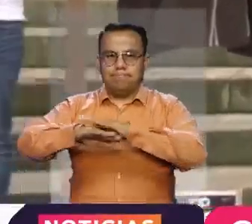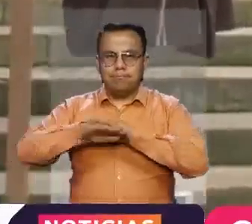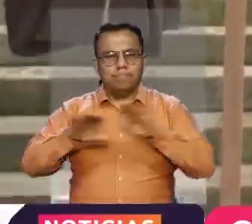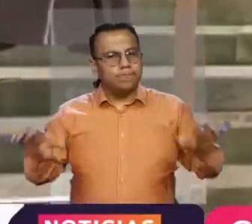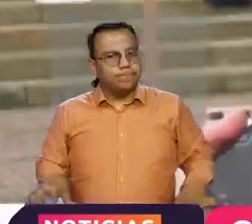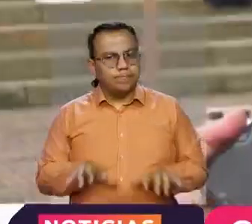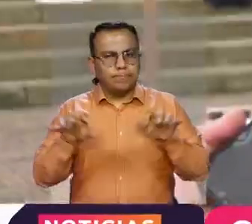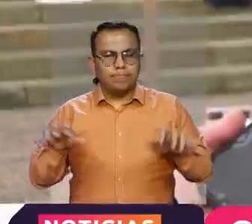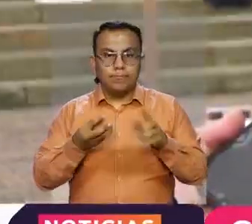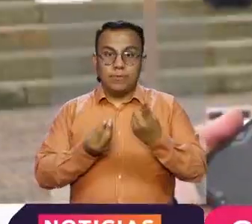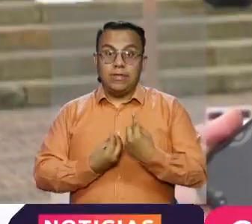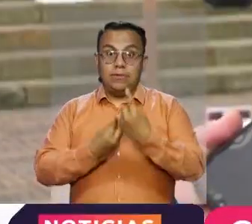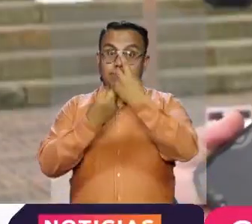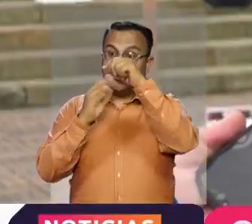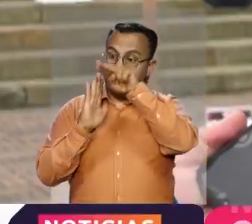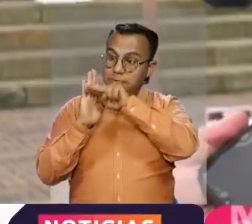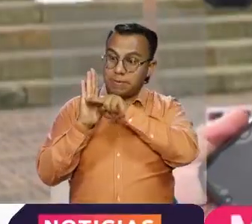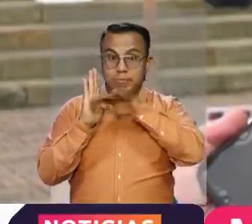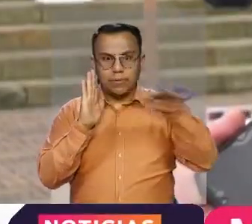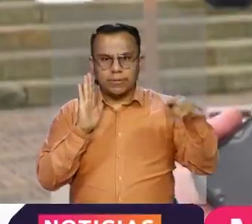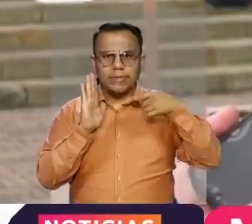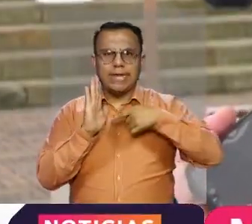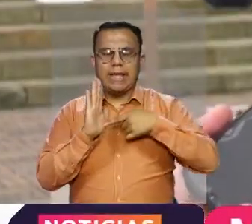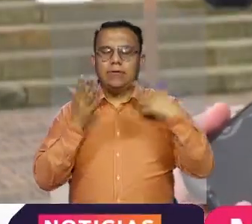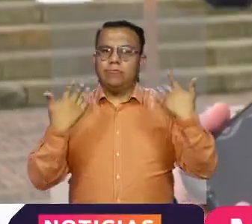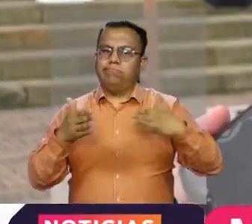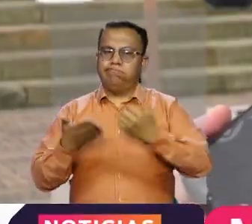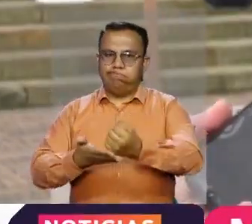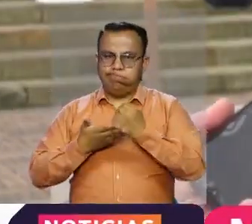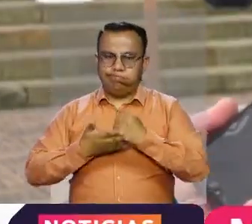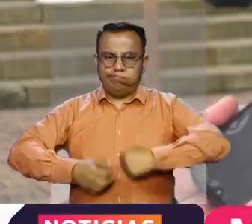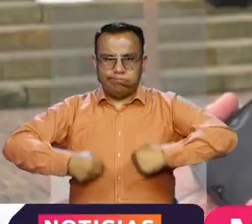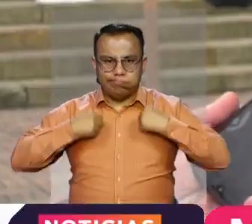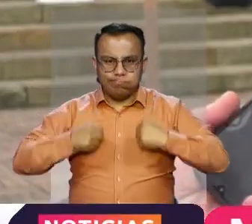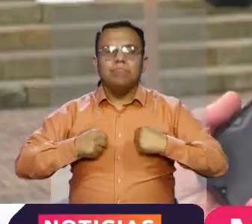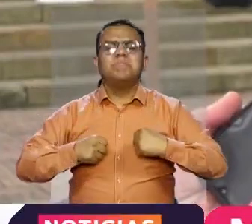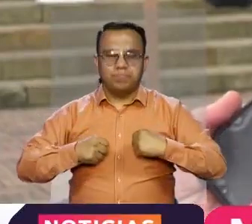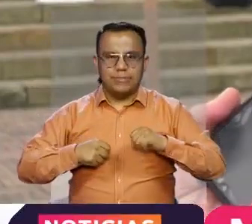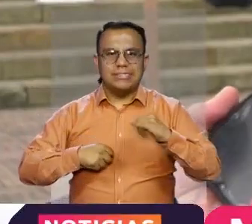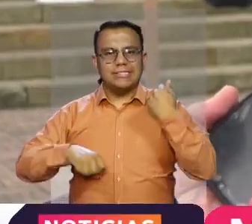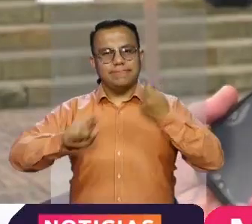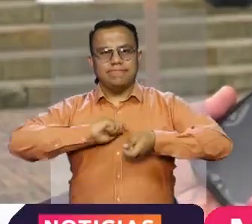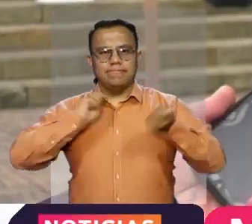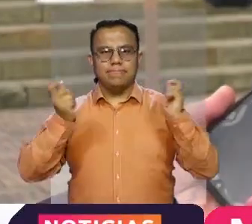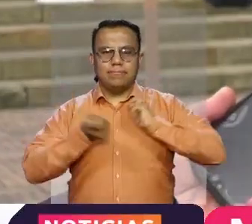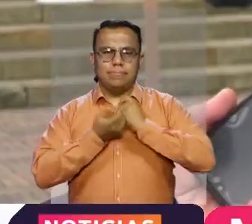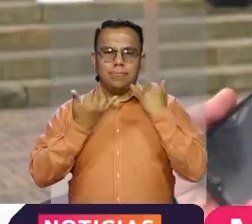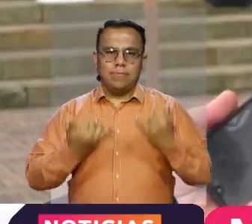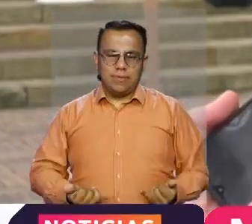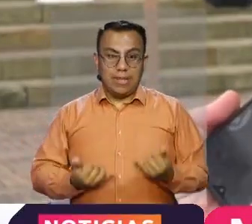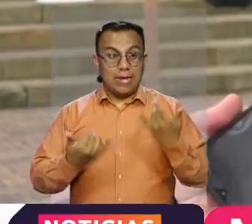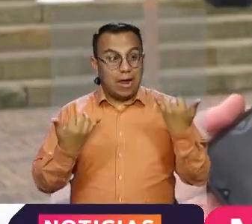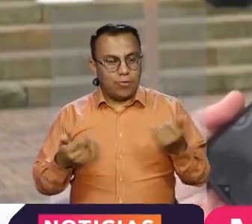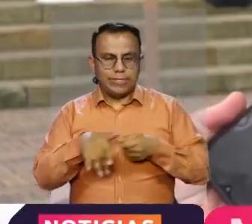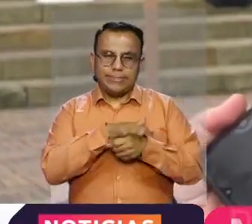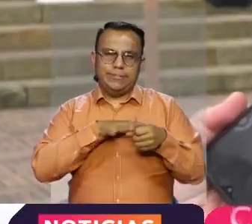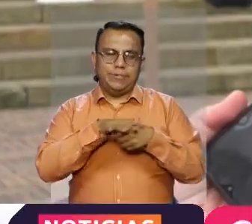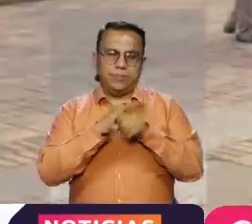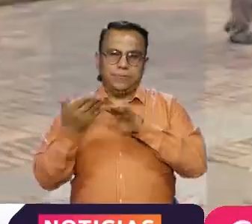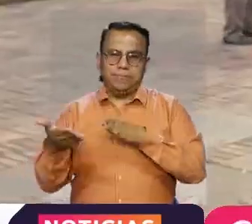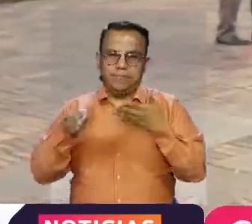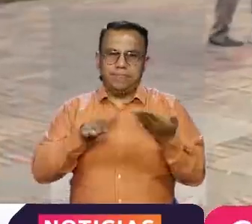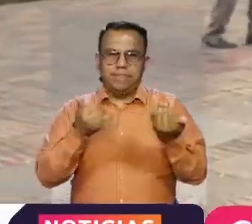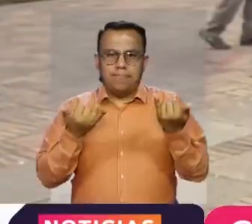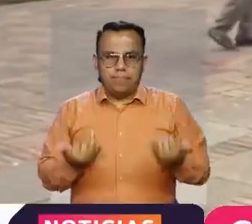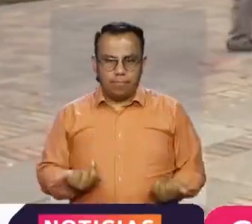acciones. Las políticas públicas son una herramienta poderosa para transformar un flagelo ciudadano como